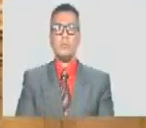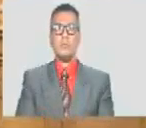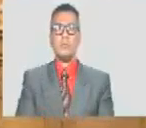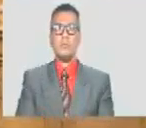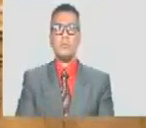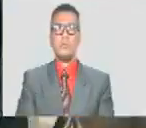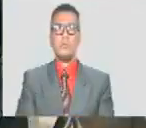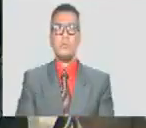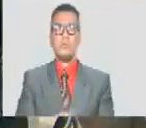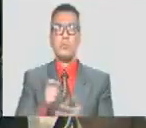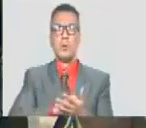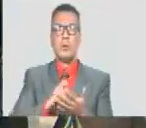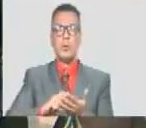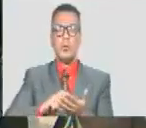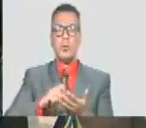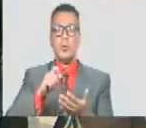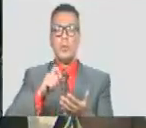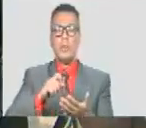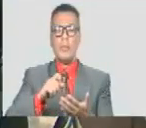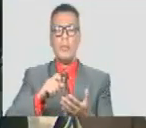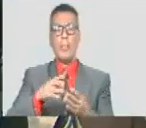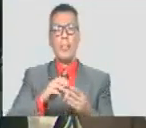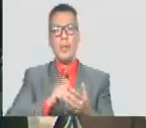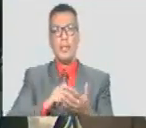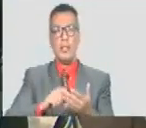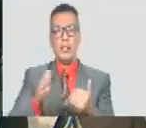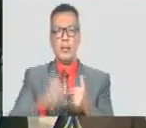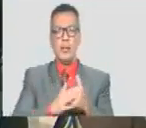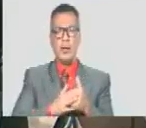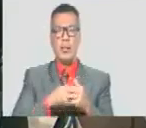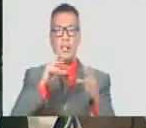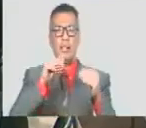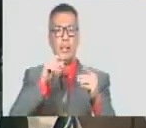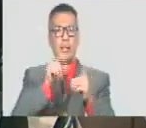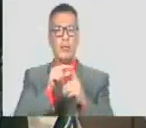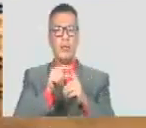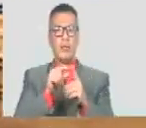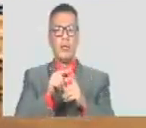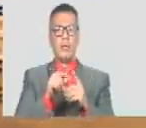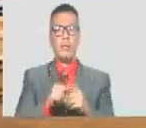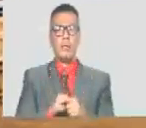¿Nadie más anotó el derecho de palabra? Se va a cerrar. Se cierra.